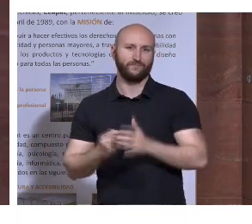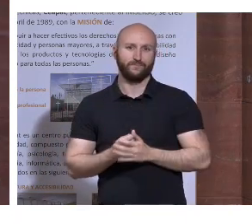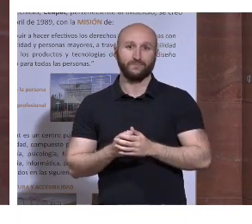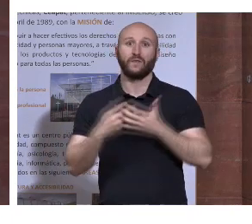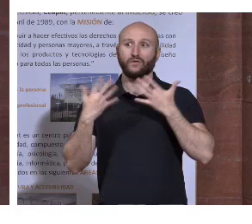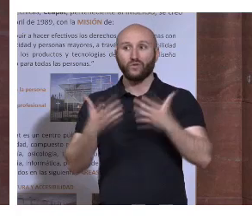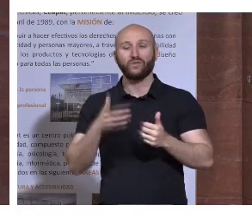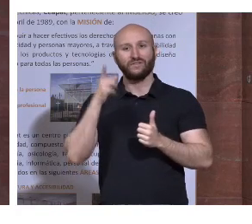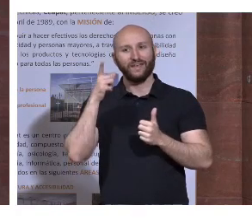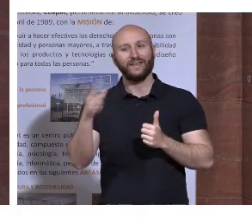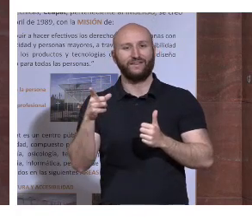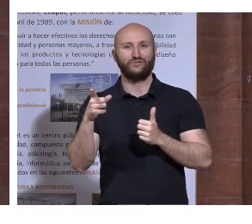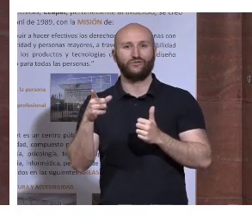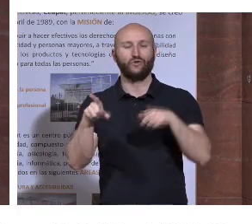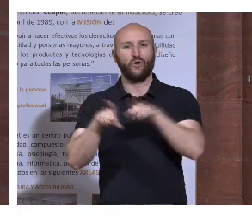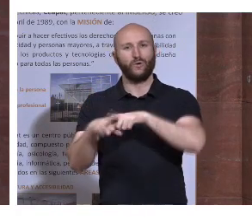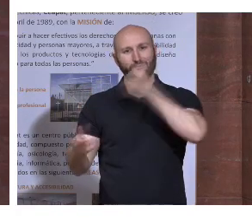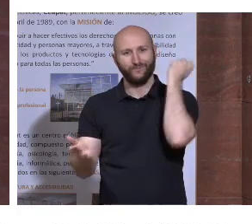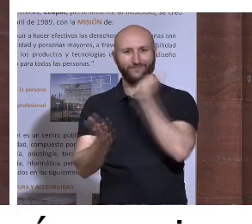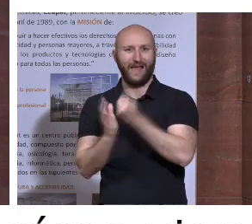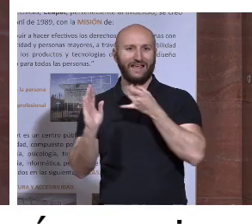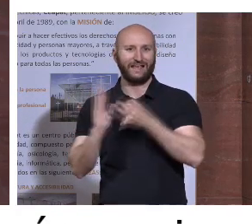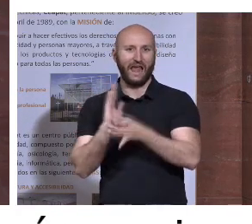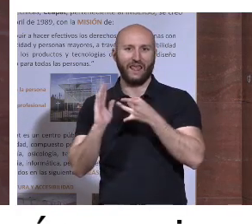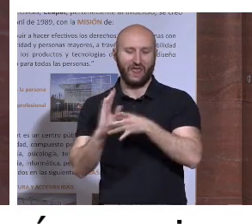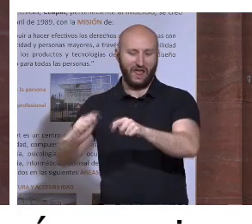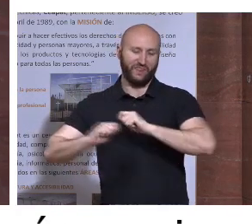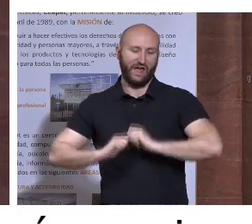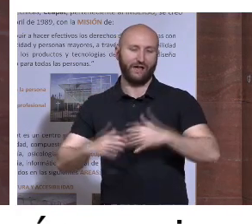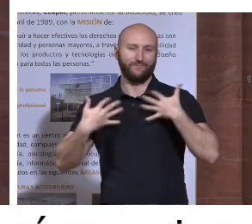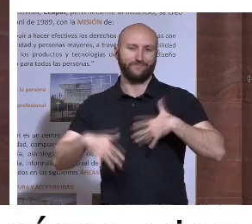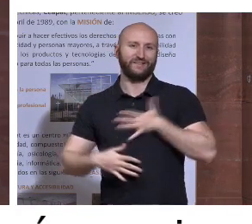yo creo que ese es un sello de calidad que nos hace sentirnos satisfechos, ¿no?